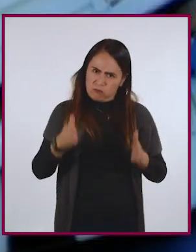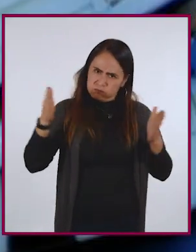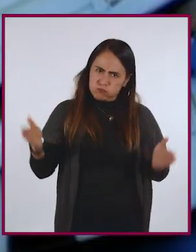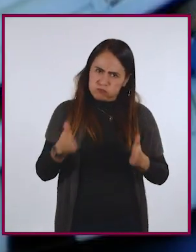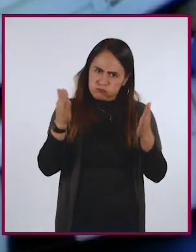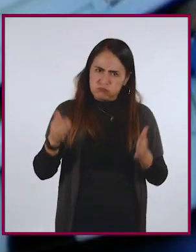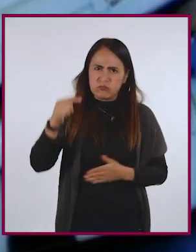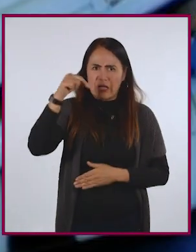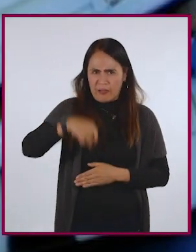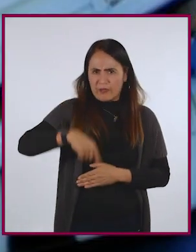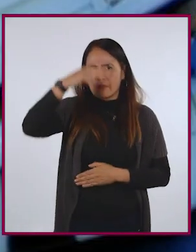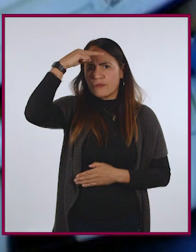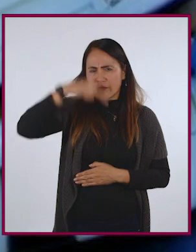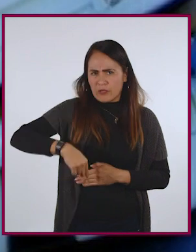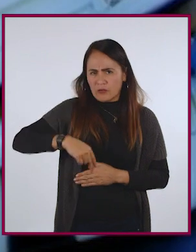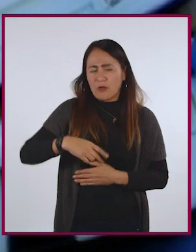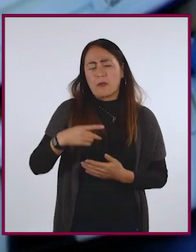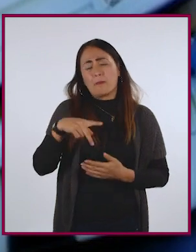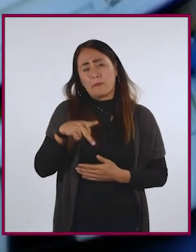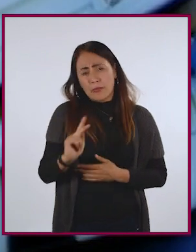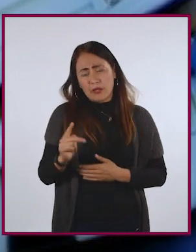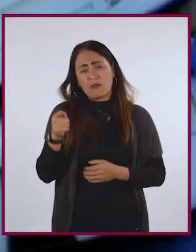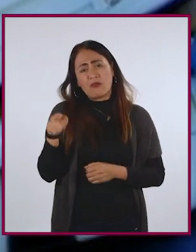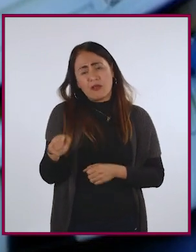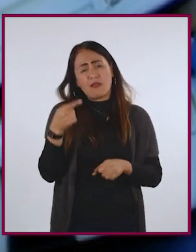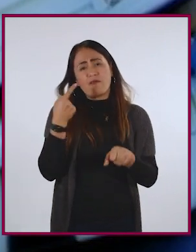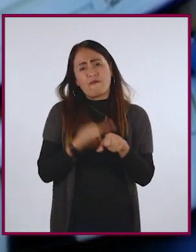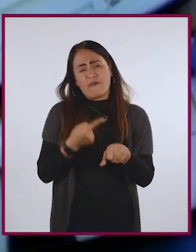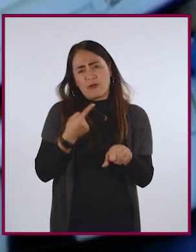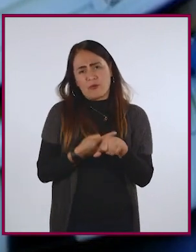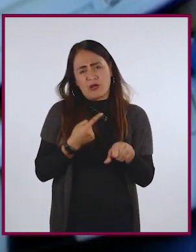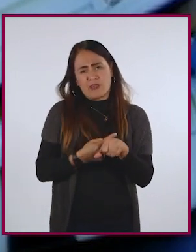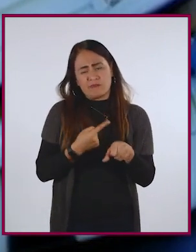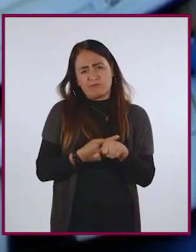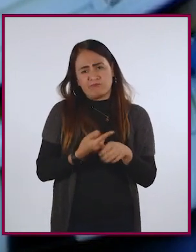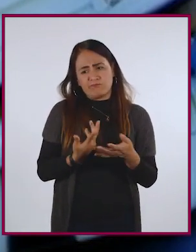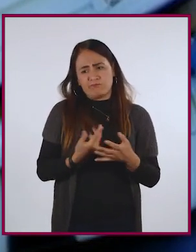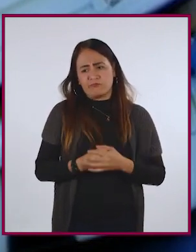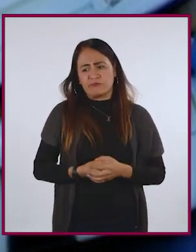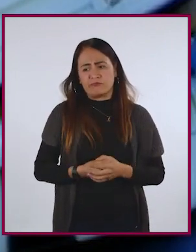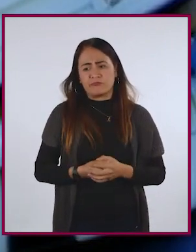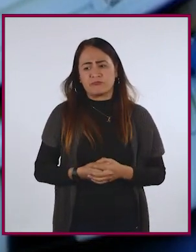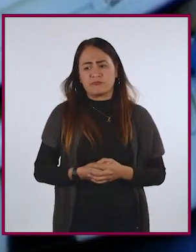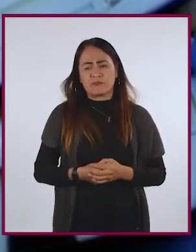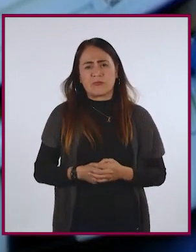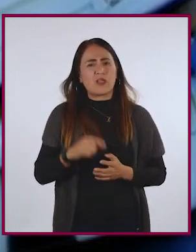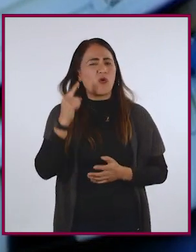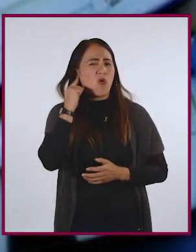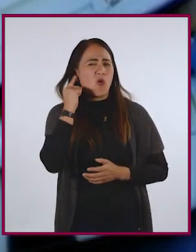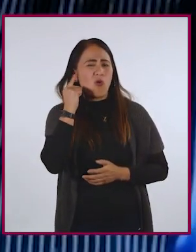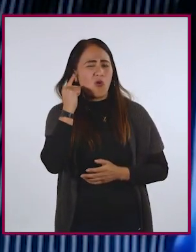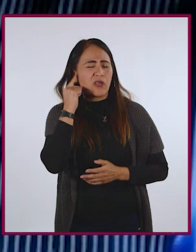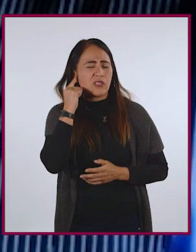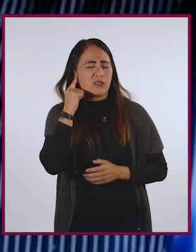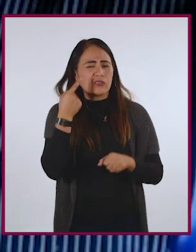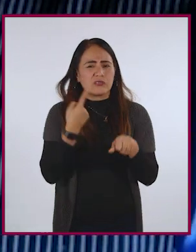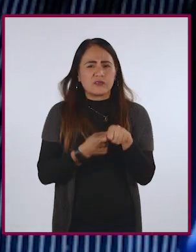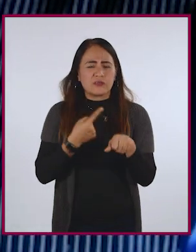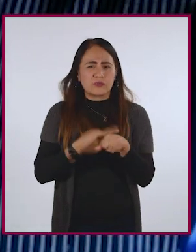país. Debido a una enfermedad que tuvo sobre su